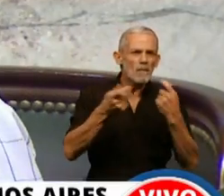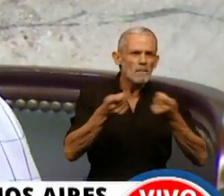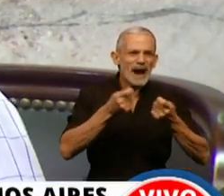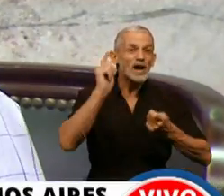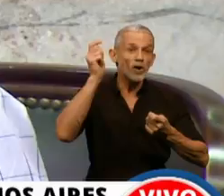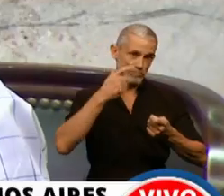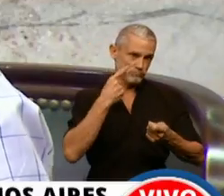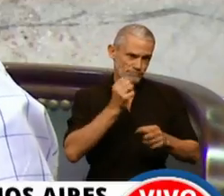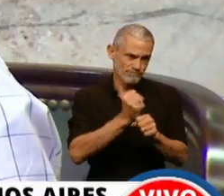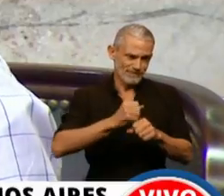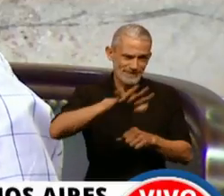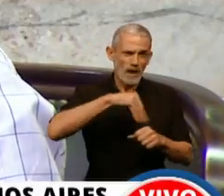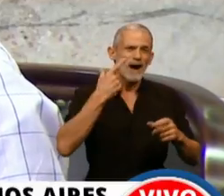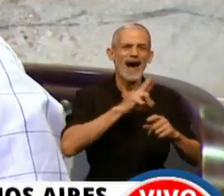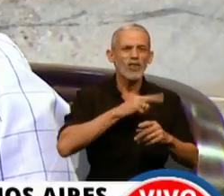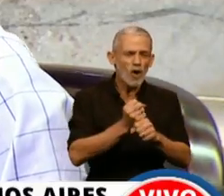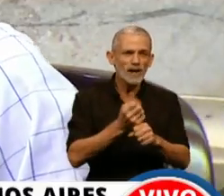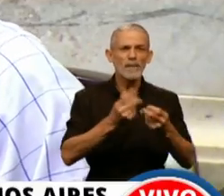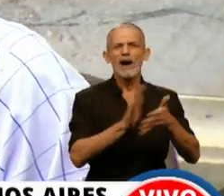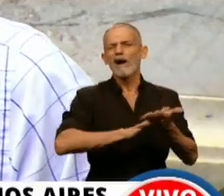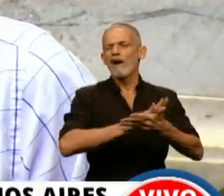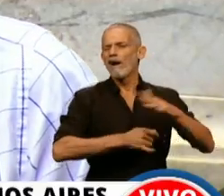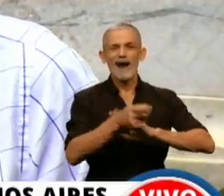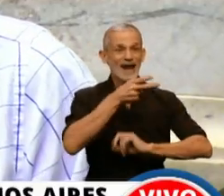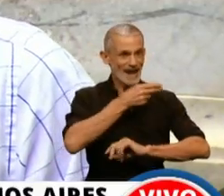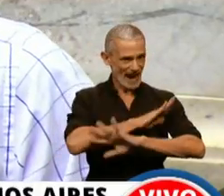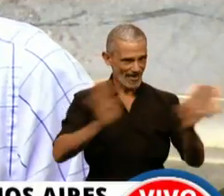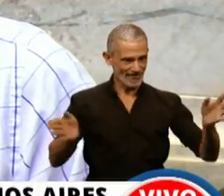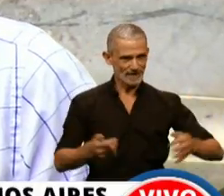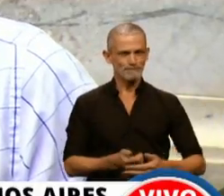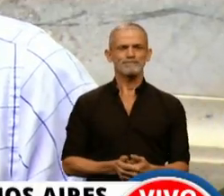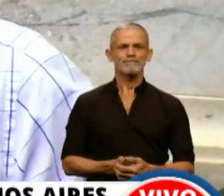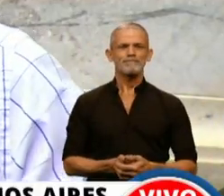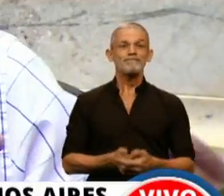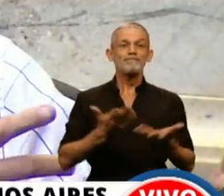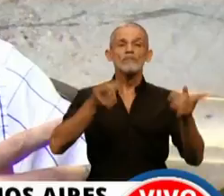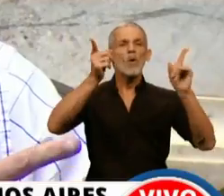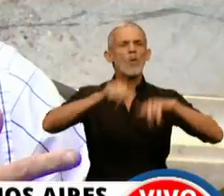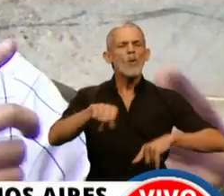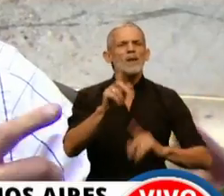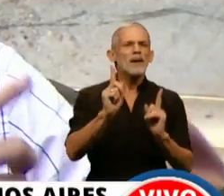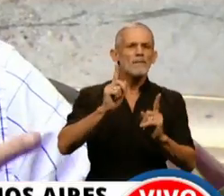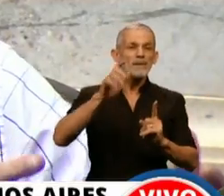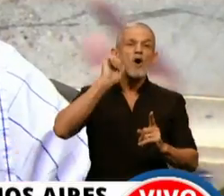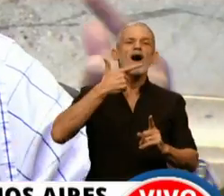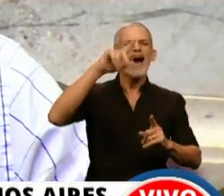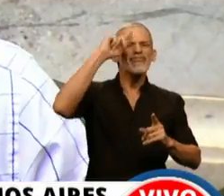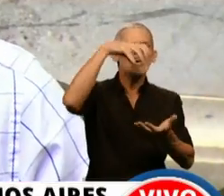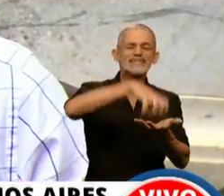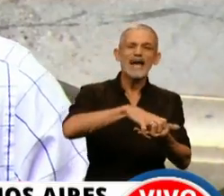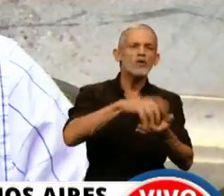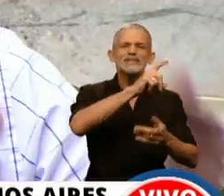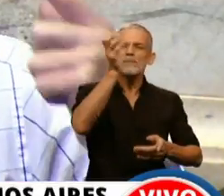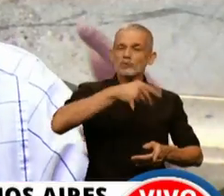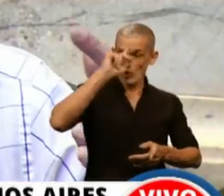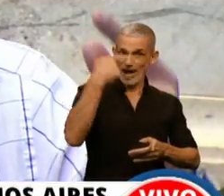los trabajadores y las organizaciones de usuarios para que no haya corrupción volver a recrear gas del estado 100%